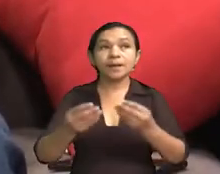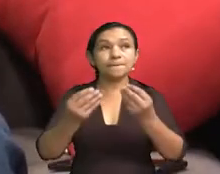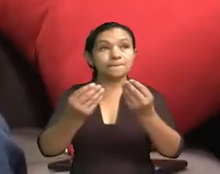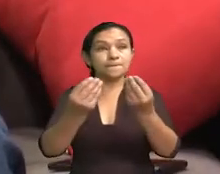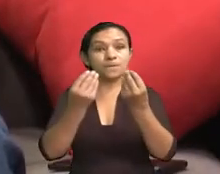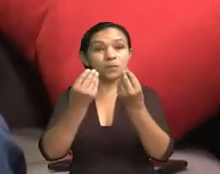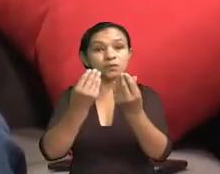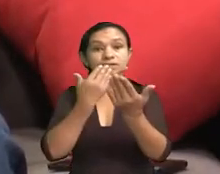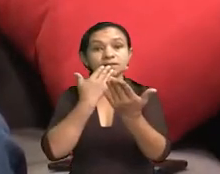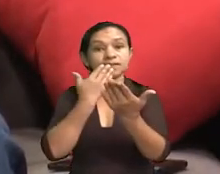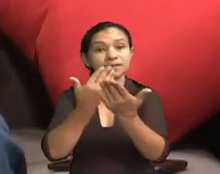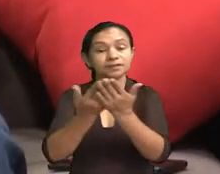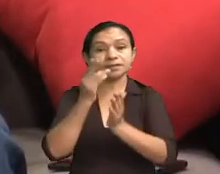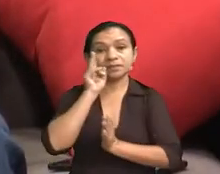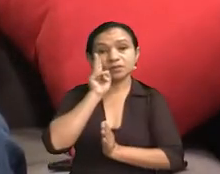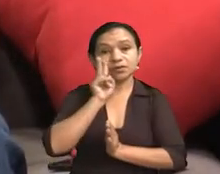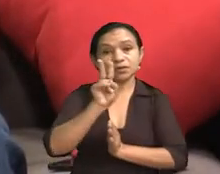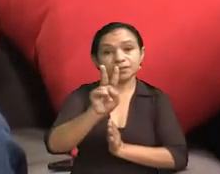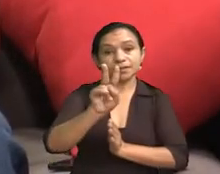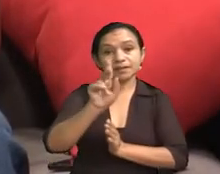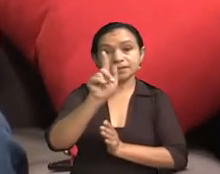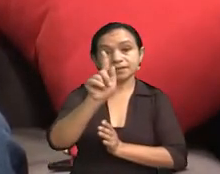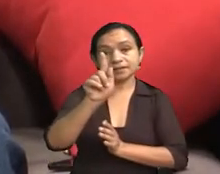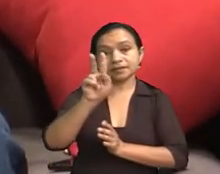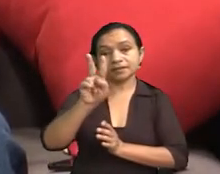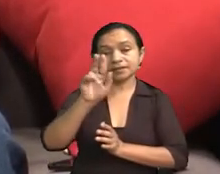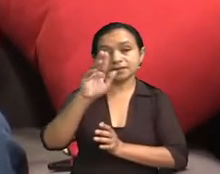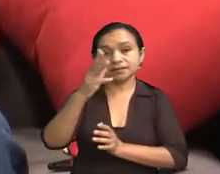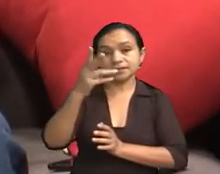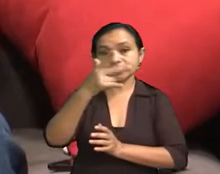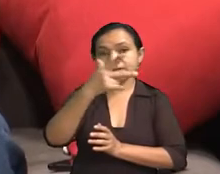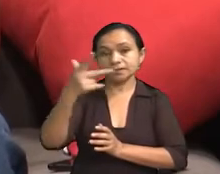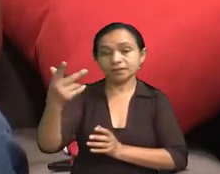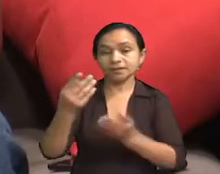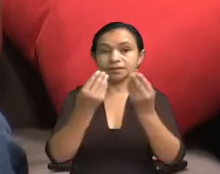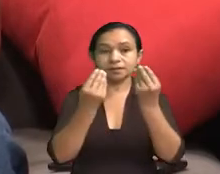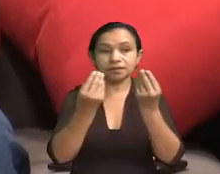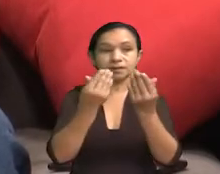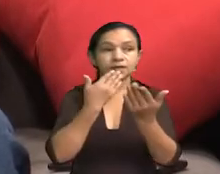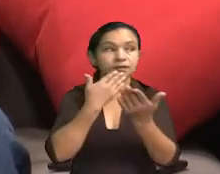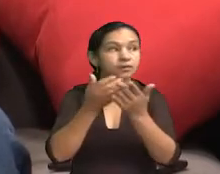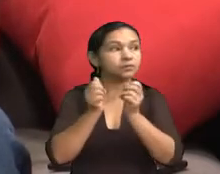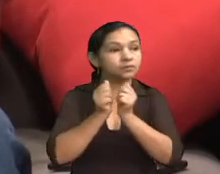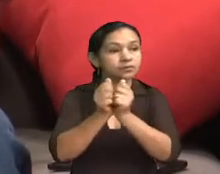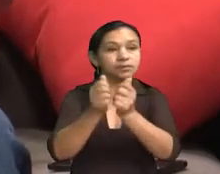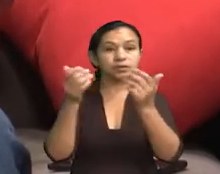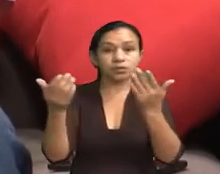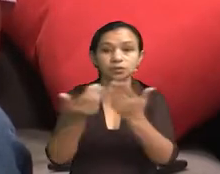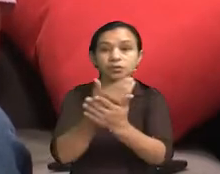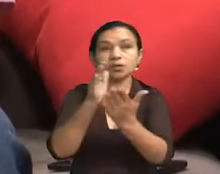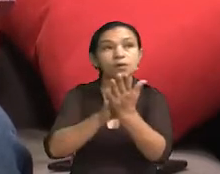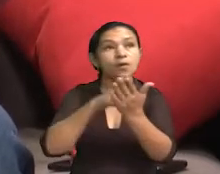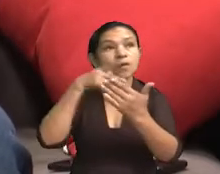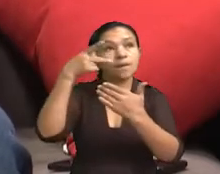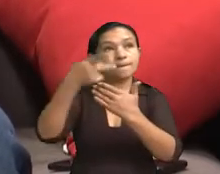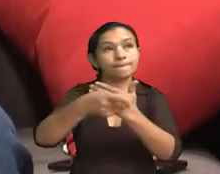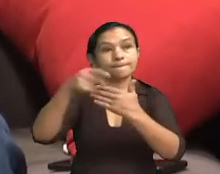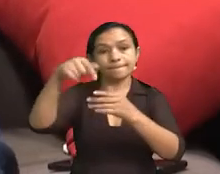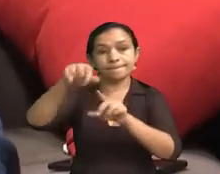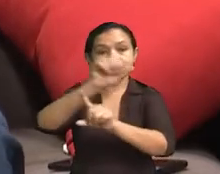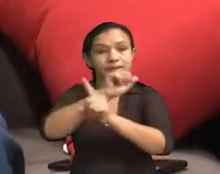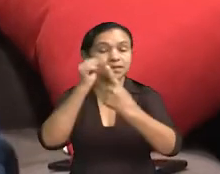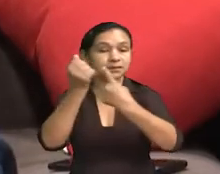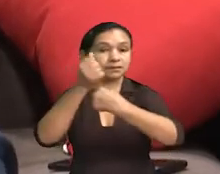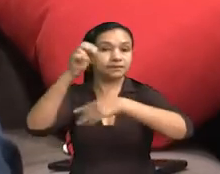muchísimas gracias por estar en sintonía del canal parlamentario. Muchísimas gracias por acompañarnos en una nueva edición de su programa desde el Parlamento. Hoy, para